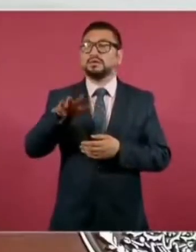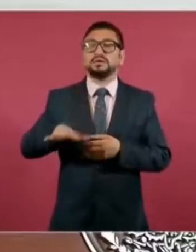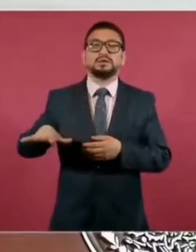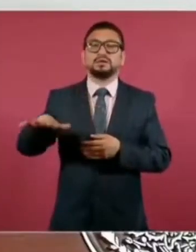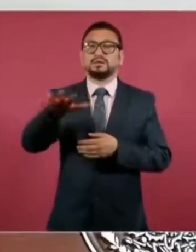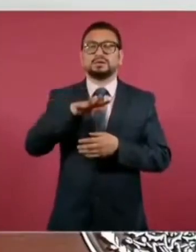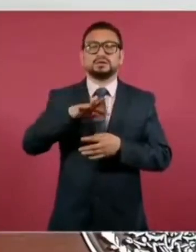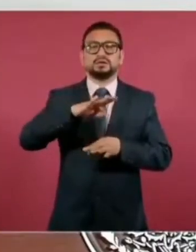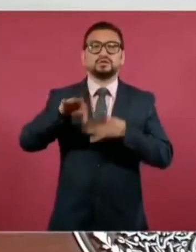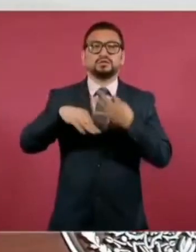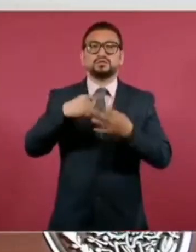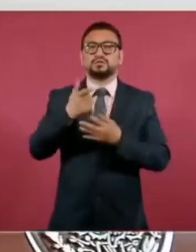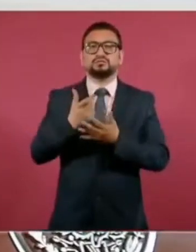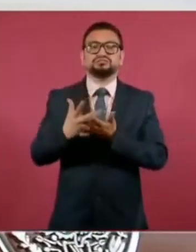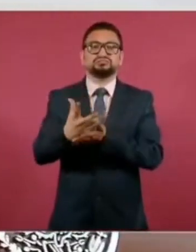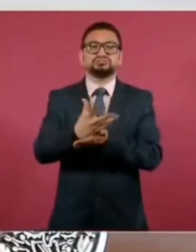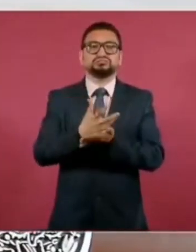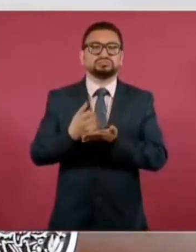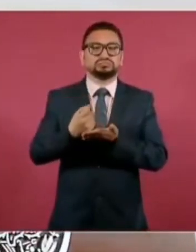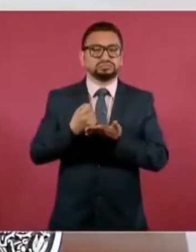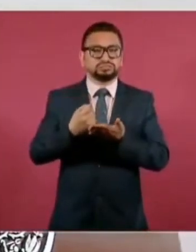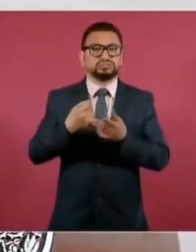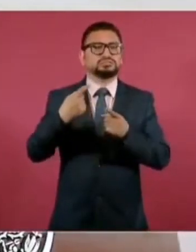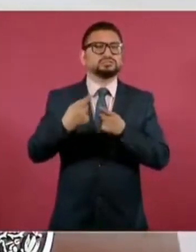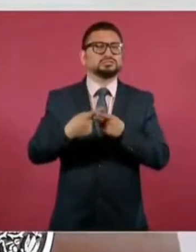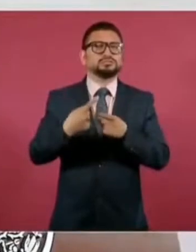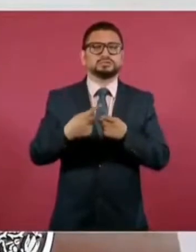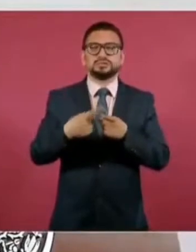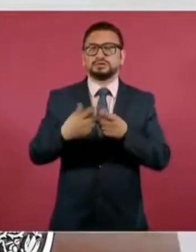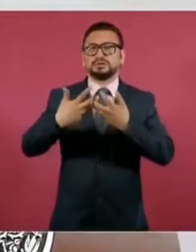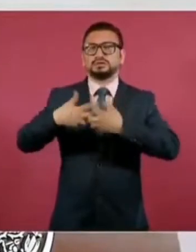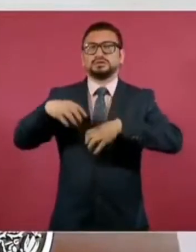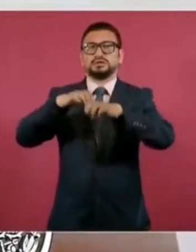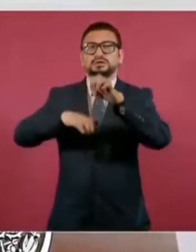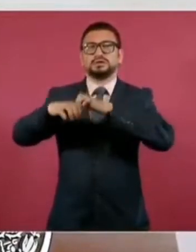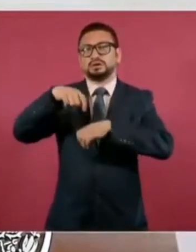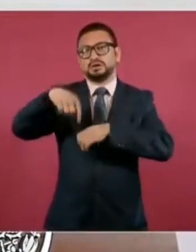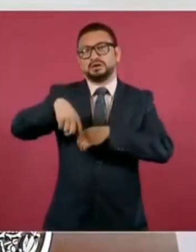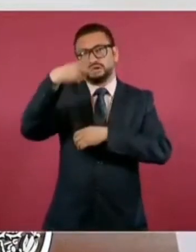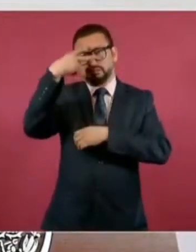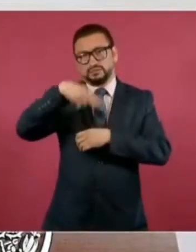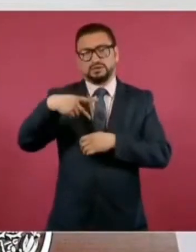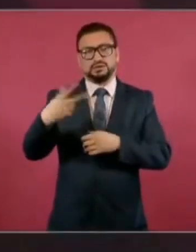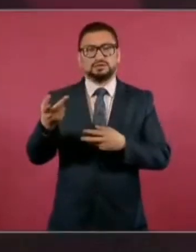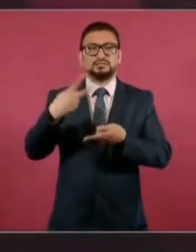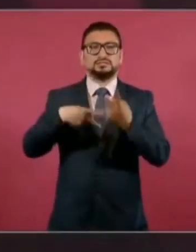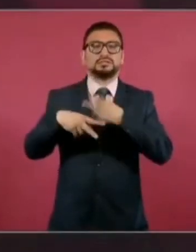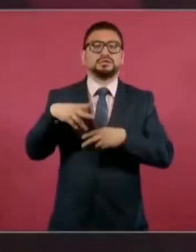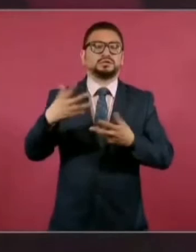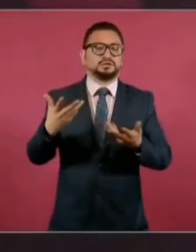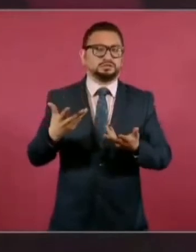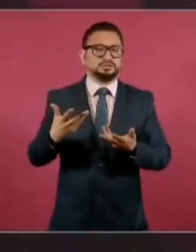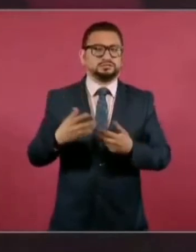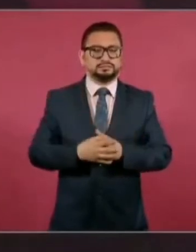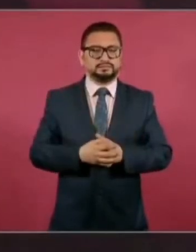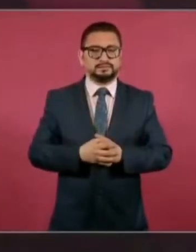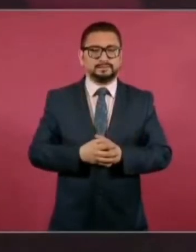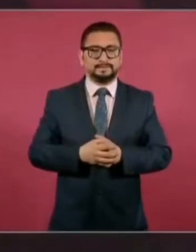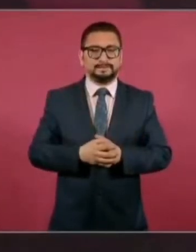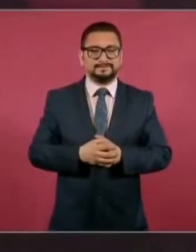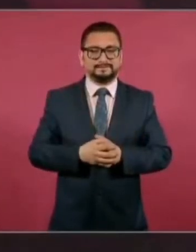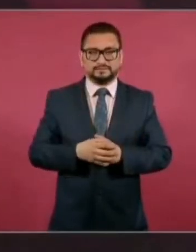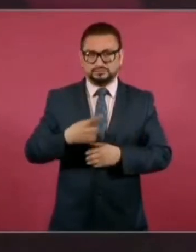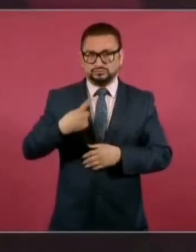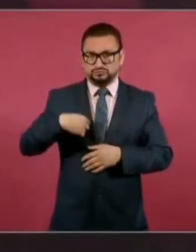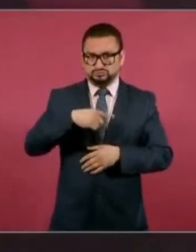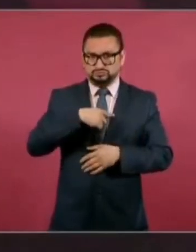más capital los empresarios en México. Nos